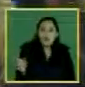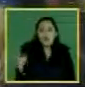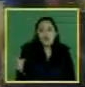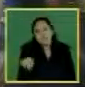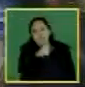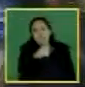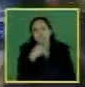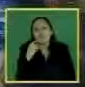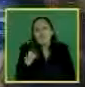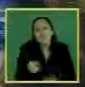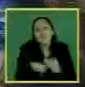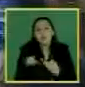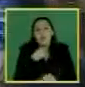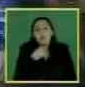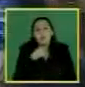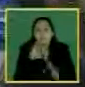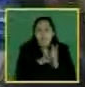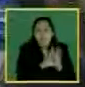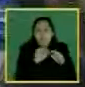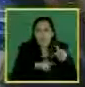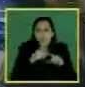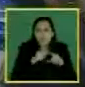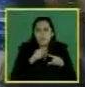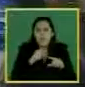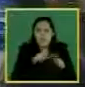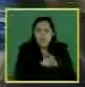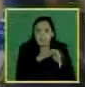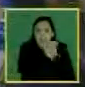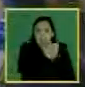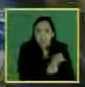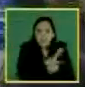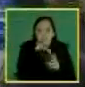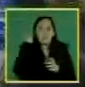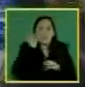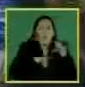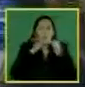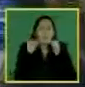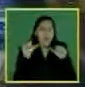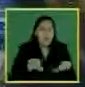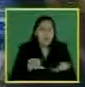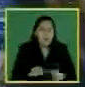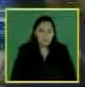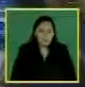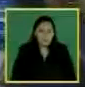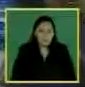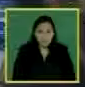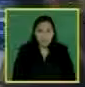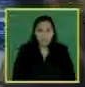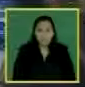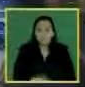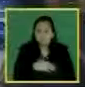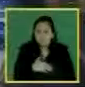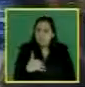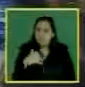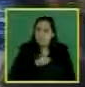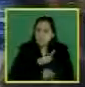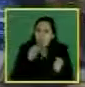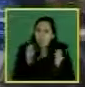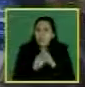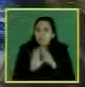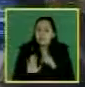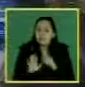era un trabajo gigantesco, porque toda la escuela, el liceo, los medios, la sociedad conspiraba para convertirlos en